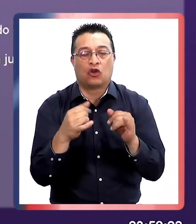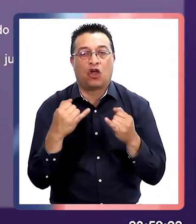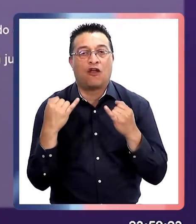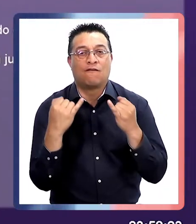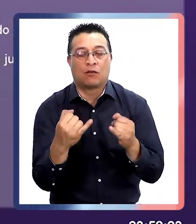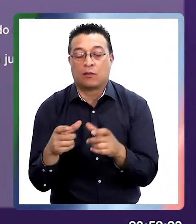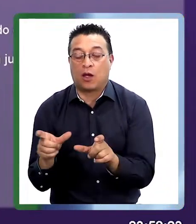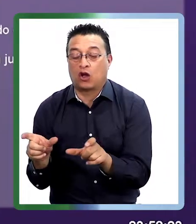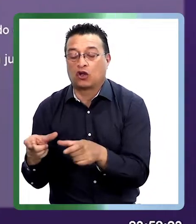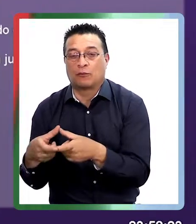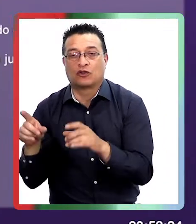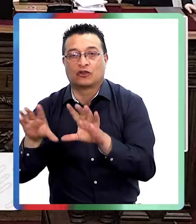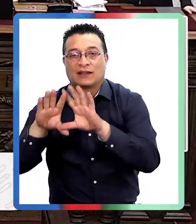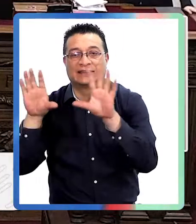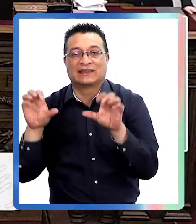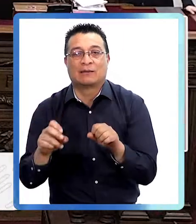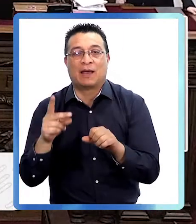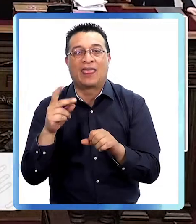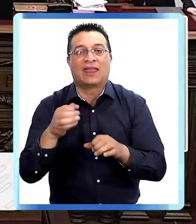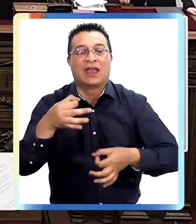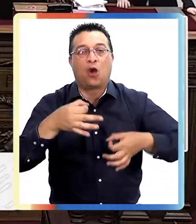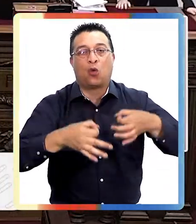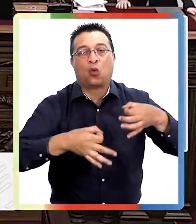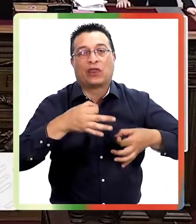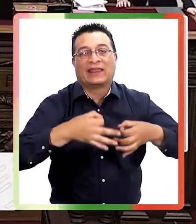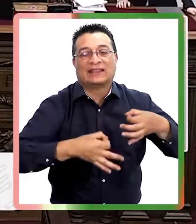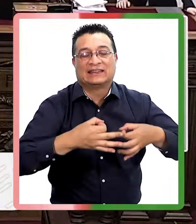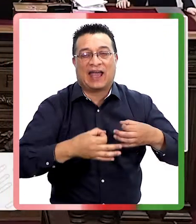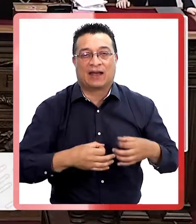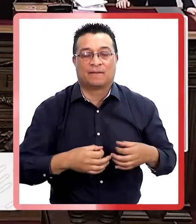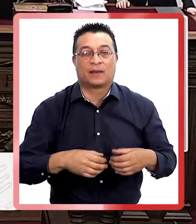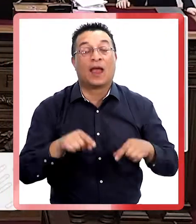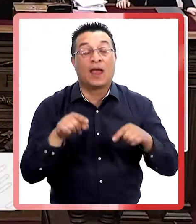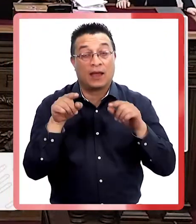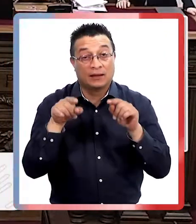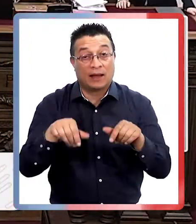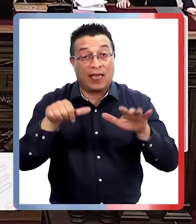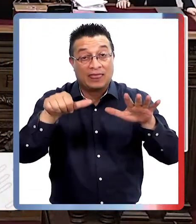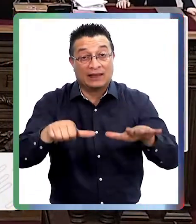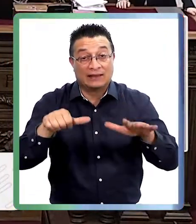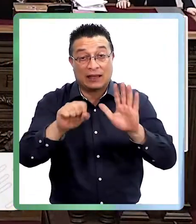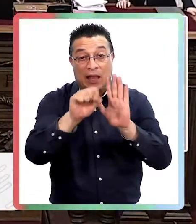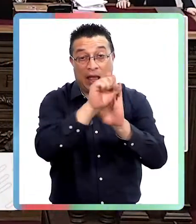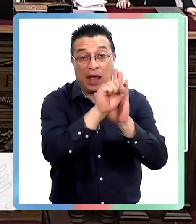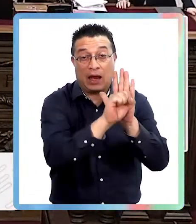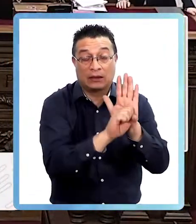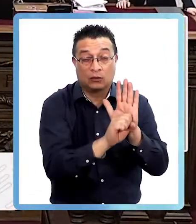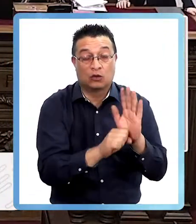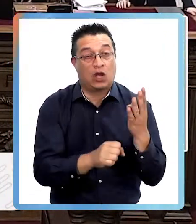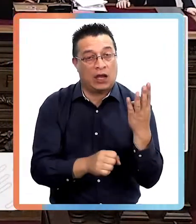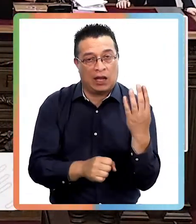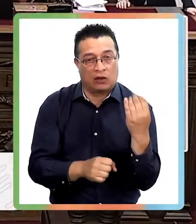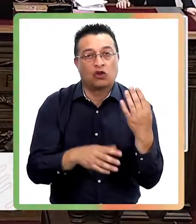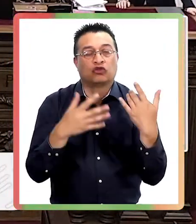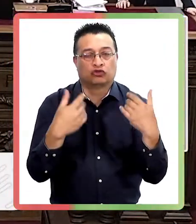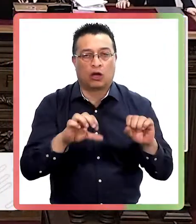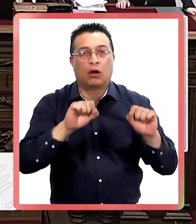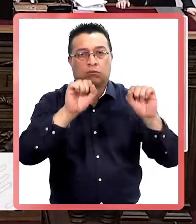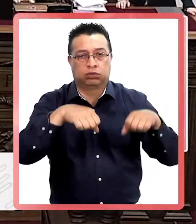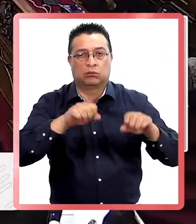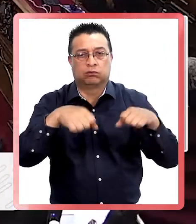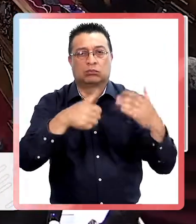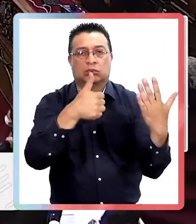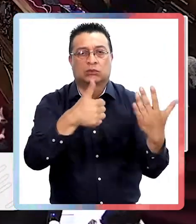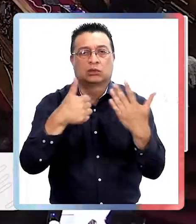elaborado por la Comisión de Sistemas de Justicia. De los 16 artículos, 14 lograron el quórum